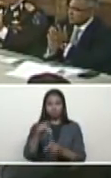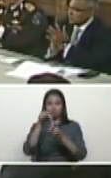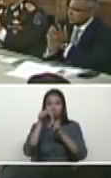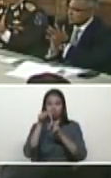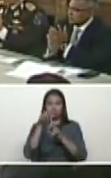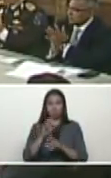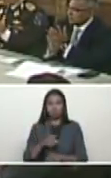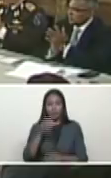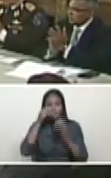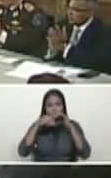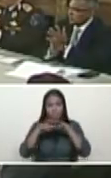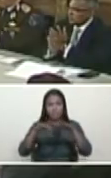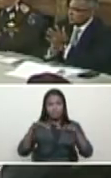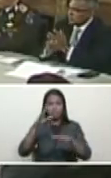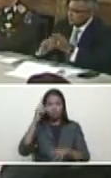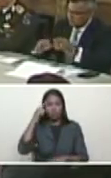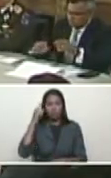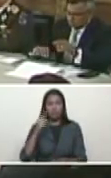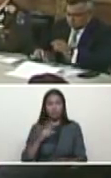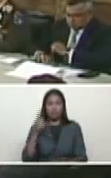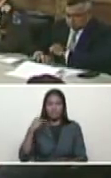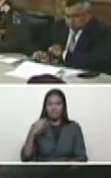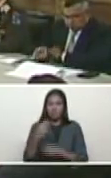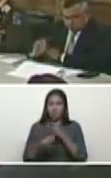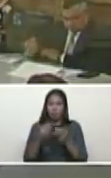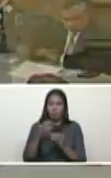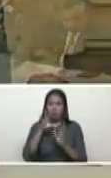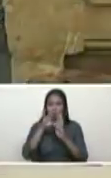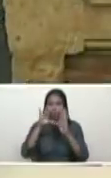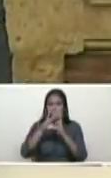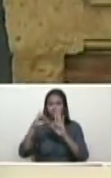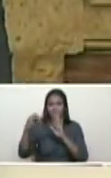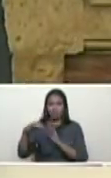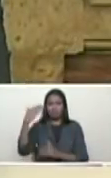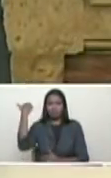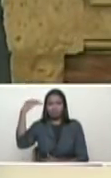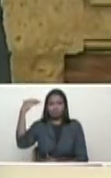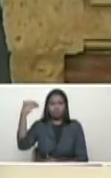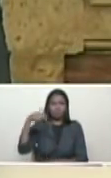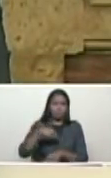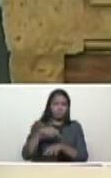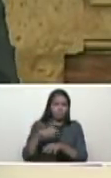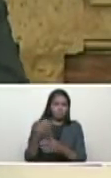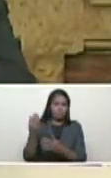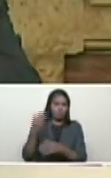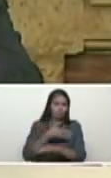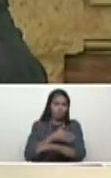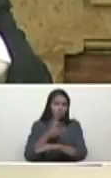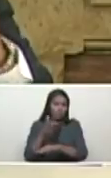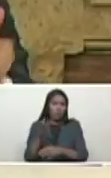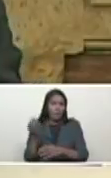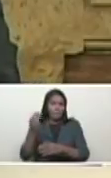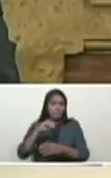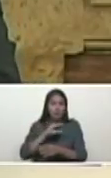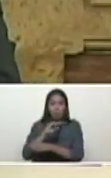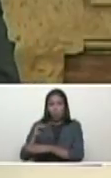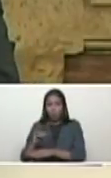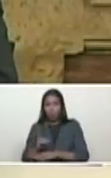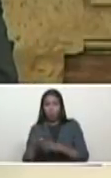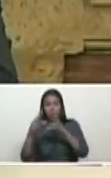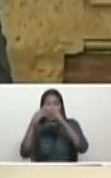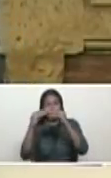bendito día tenemos constituyentes para rato y la constituyente nos protegerá a todos